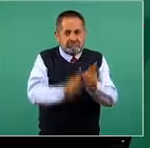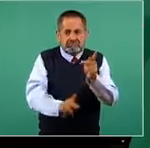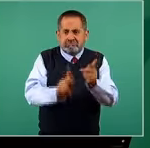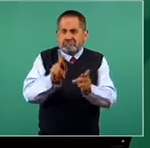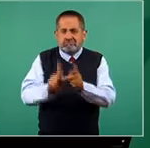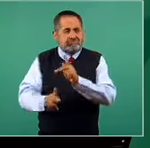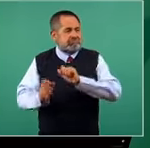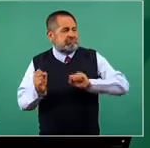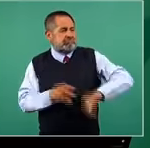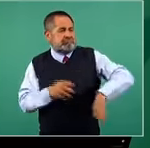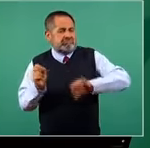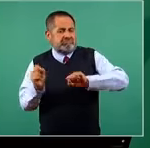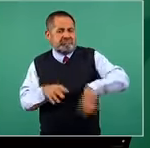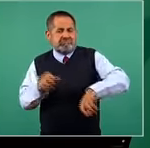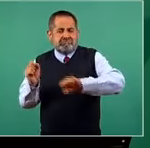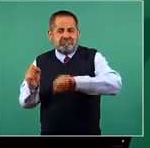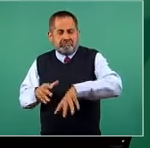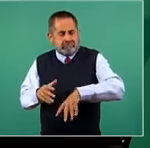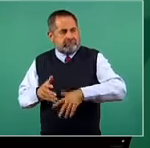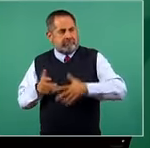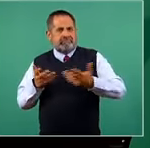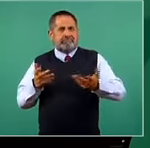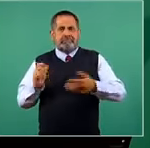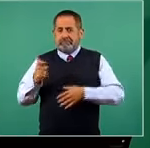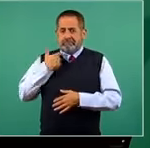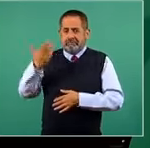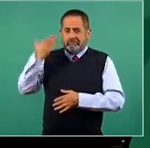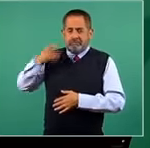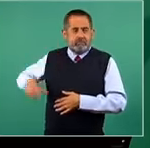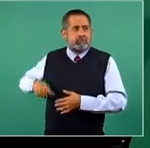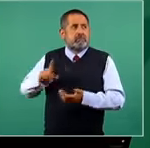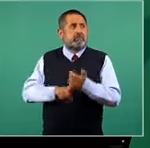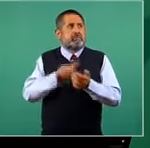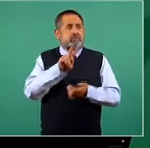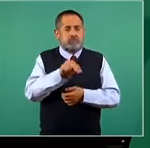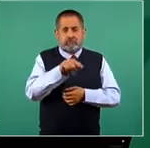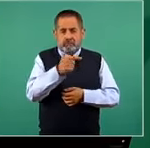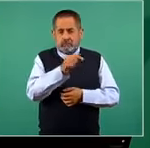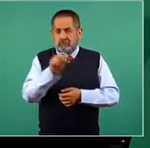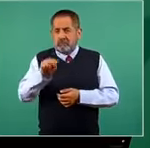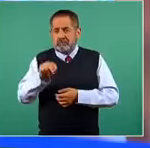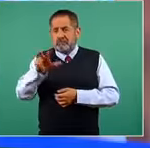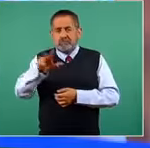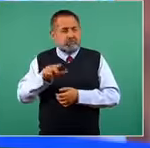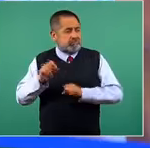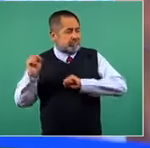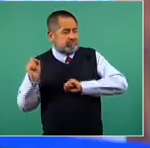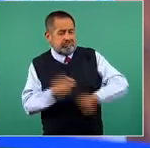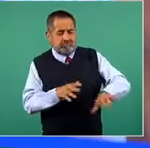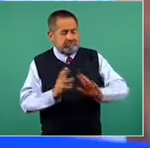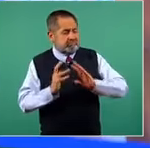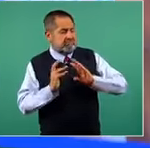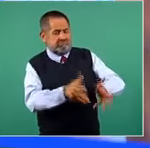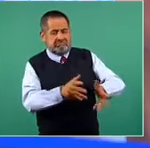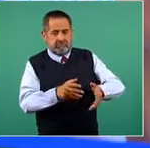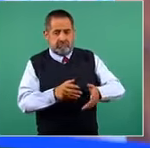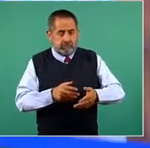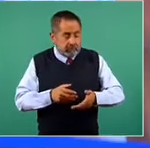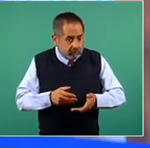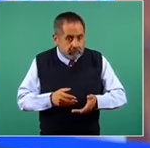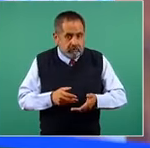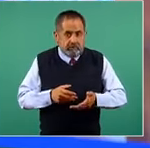las administraciones anteriores, en especial la de 2012-2018. Al dejarlos abandonados, para que se den